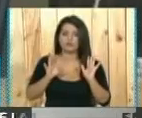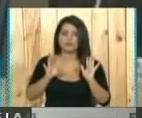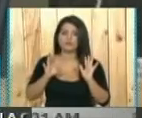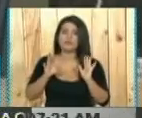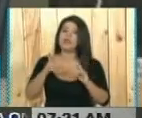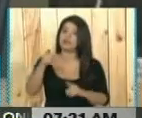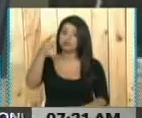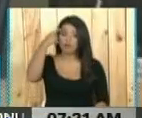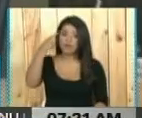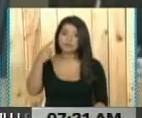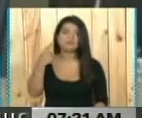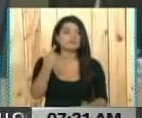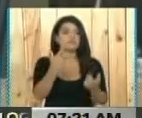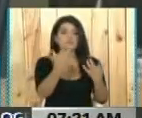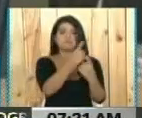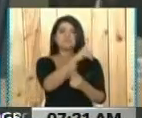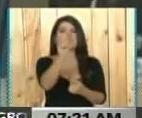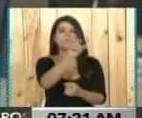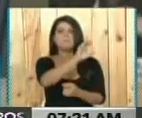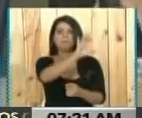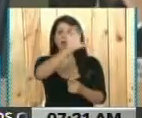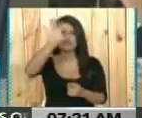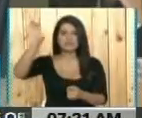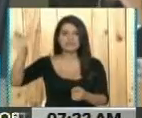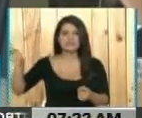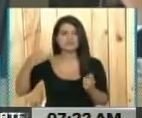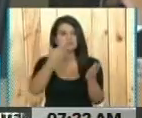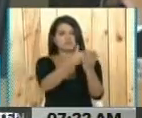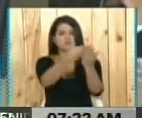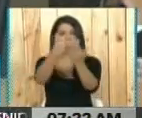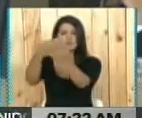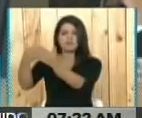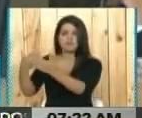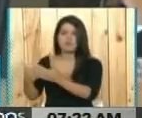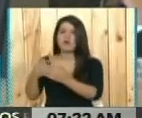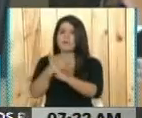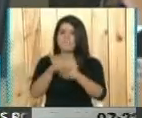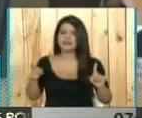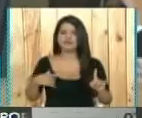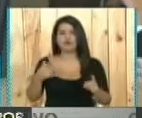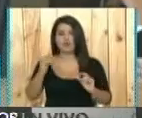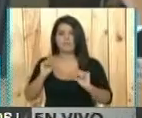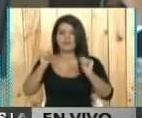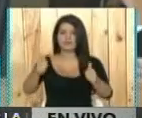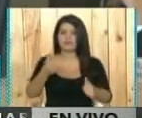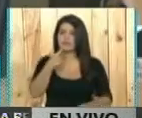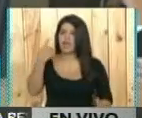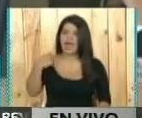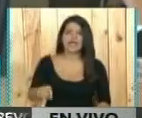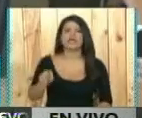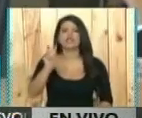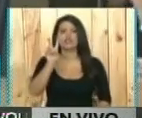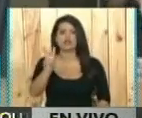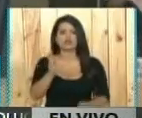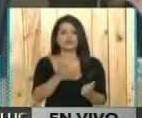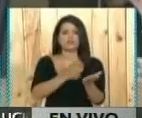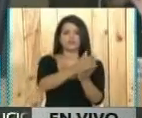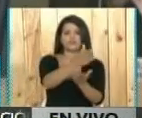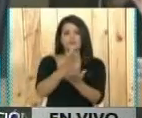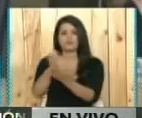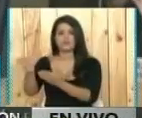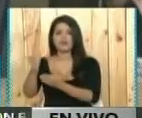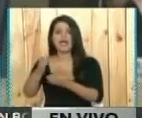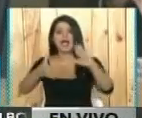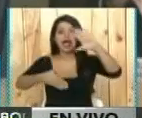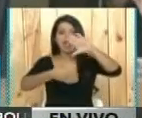países intervinieron y se evidencia lo que dijimos al principio de nuestra intervención. Hay dos mundos, un mundo del norte, un mundo